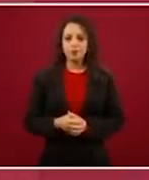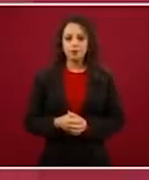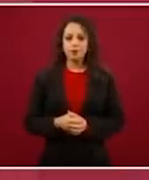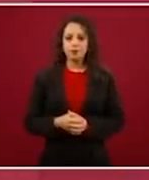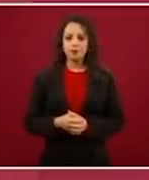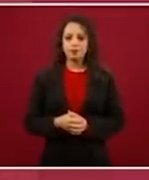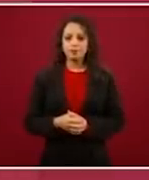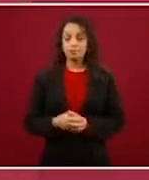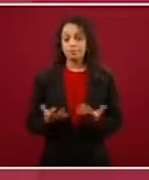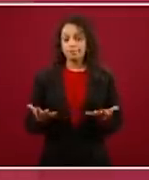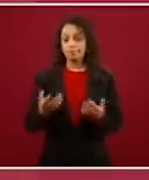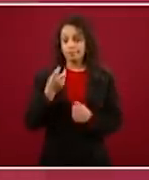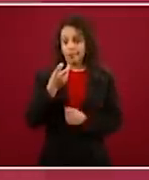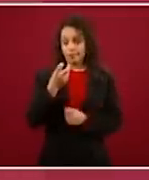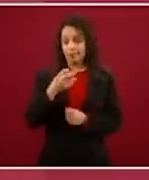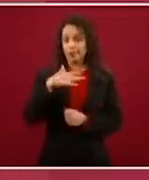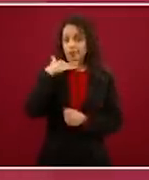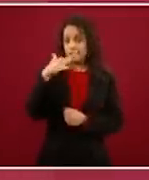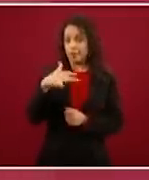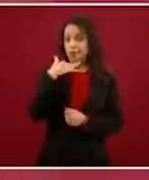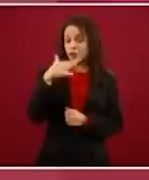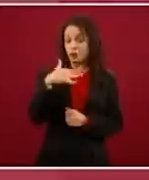Por la corrupción